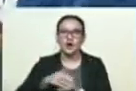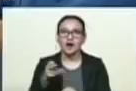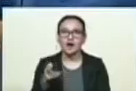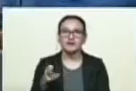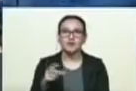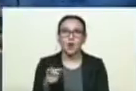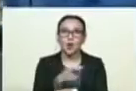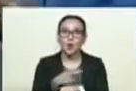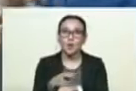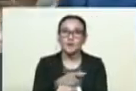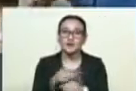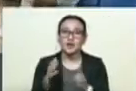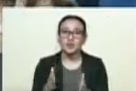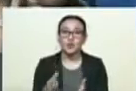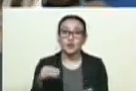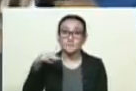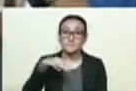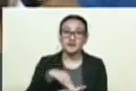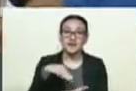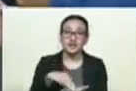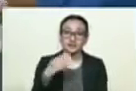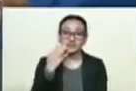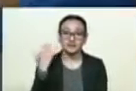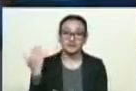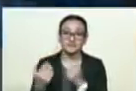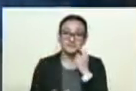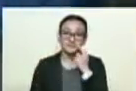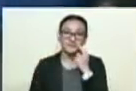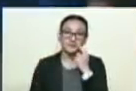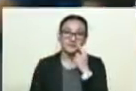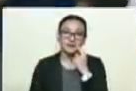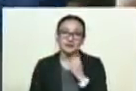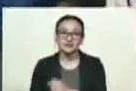el gobernador del estado Miranda.